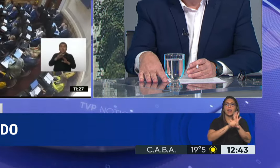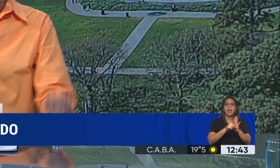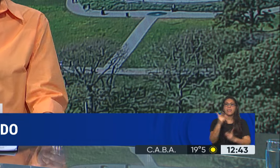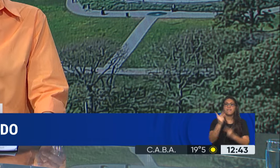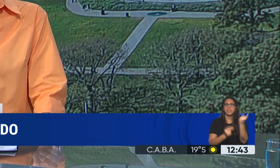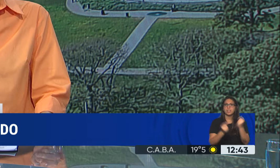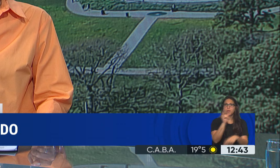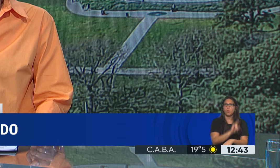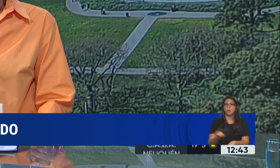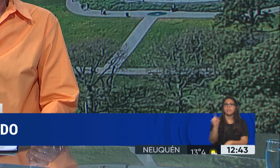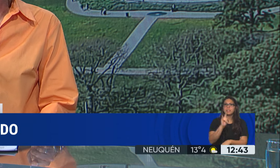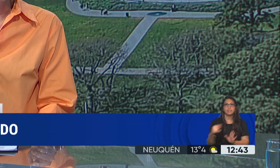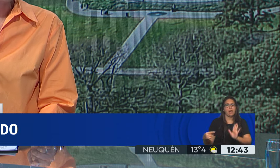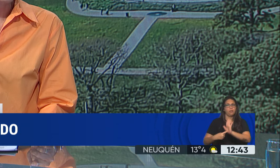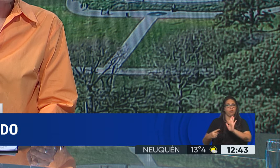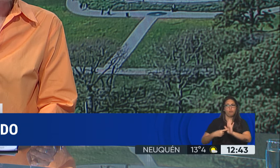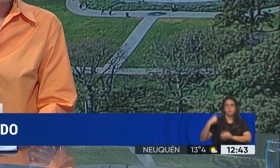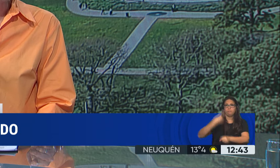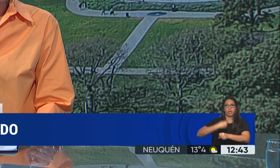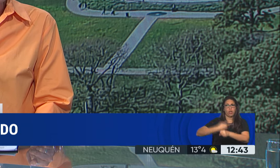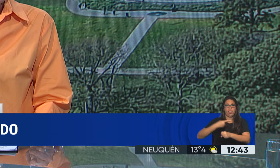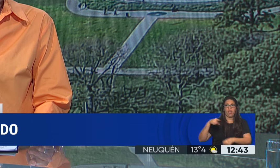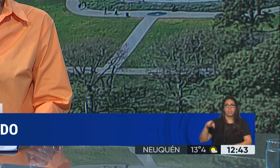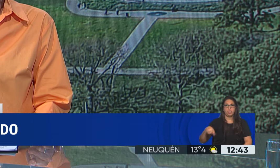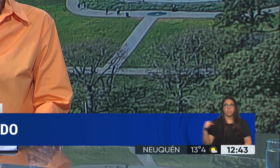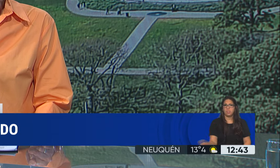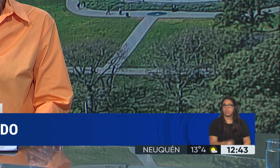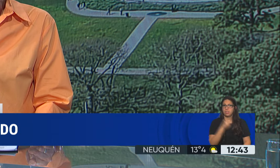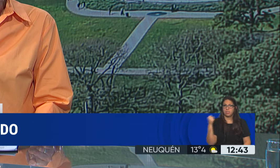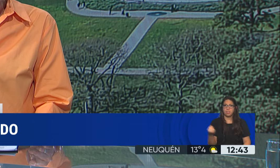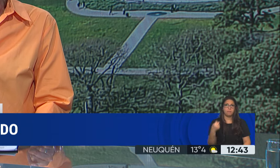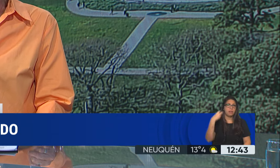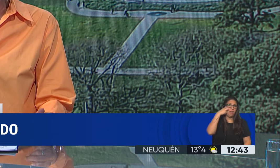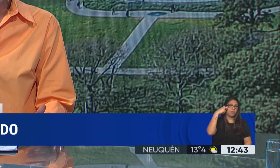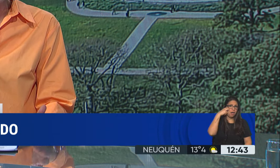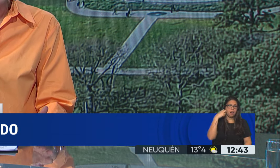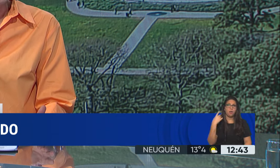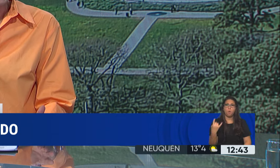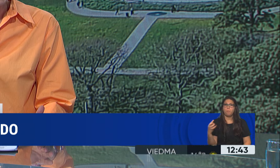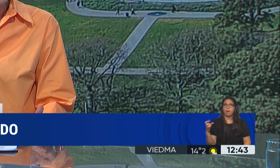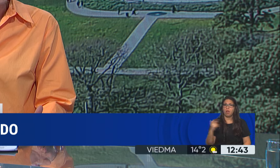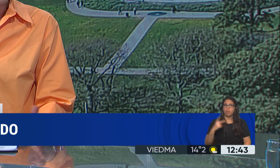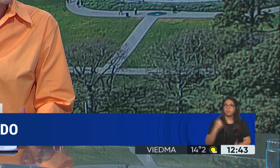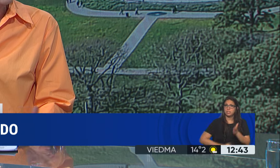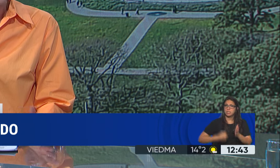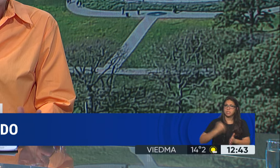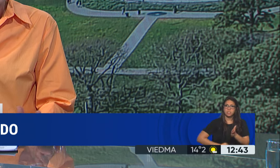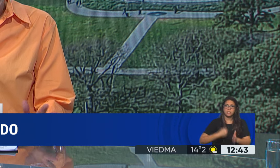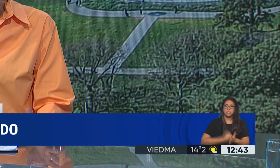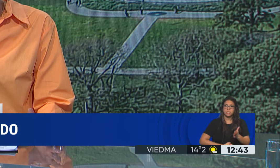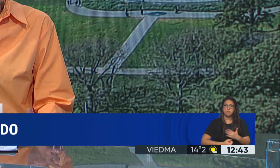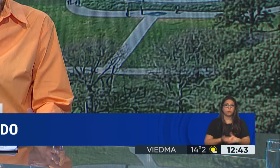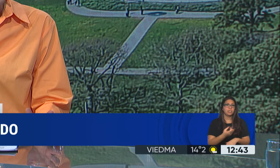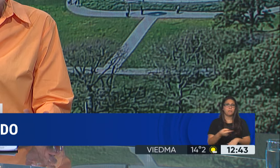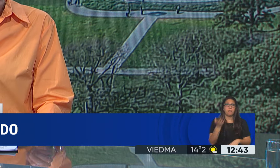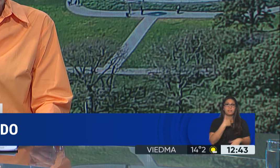iba a consultar qué va a pasar con eso, porque es casi, casi el caballito de batalla del radicalismo y que volvió durante la semana pasada con una medida de fuerza